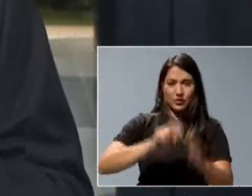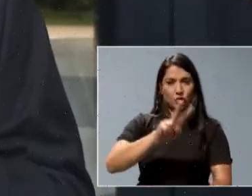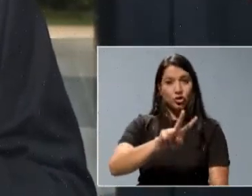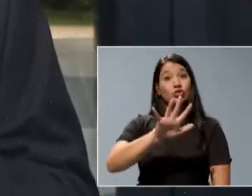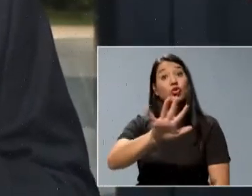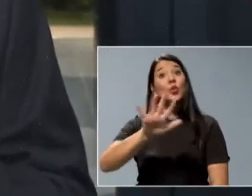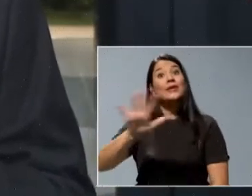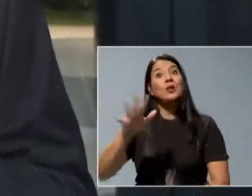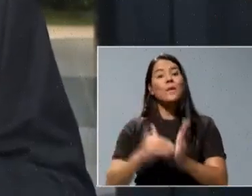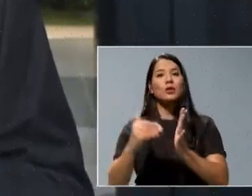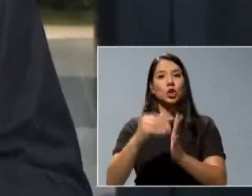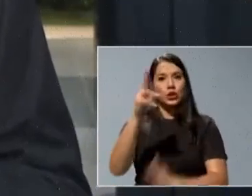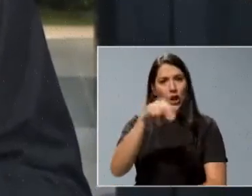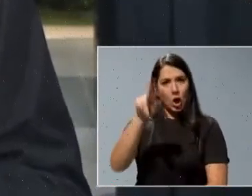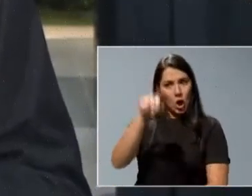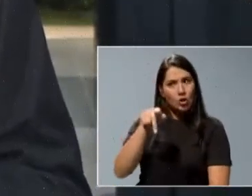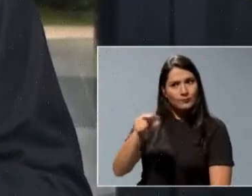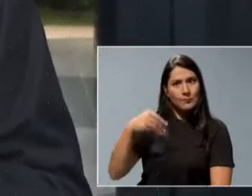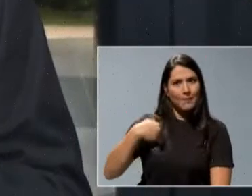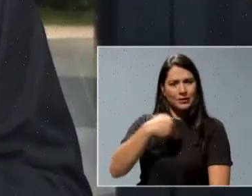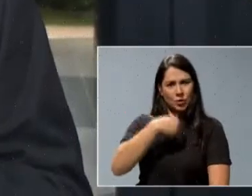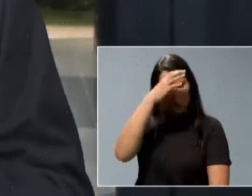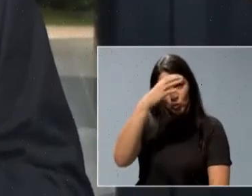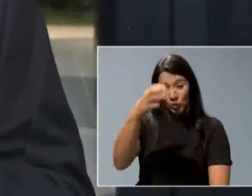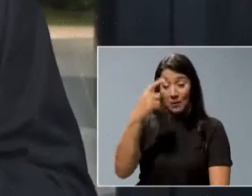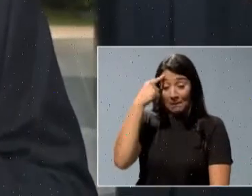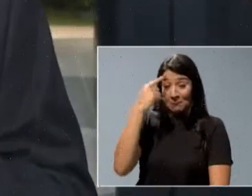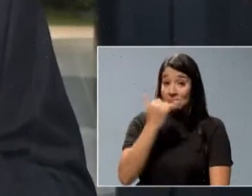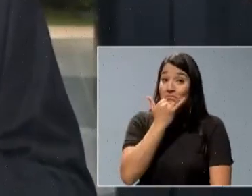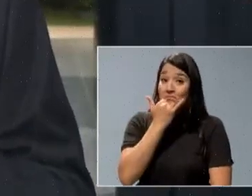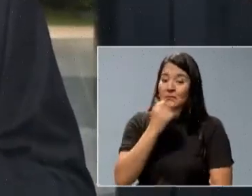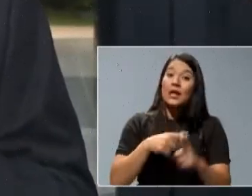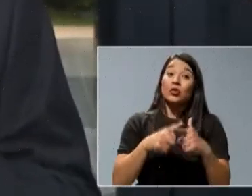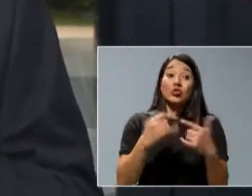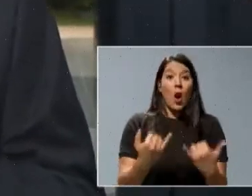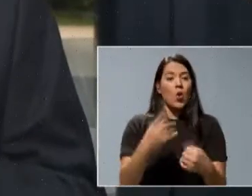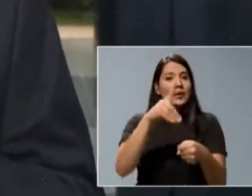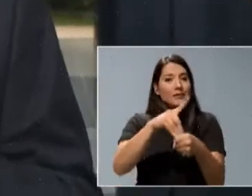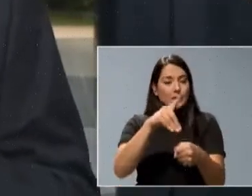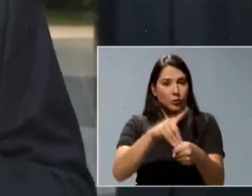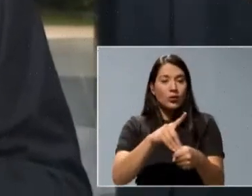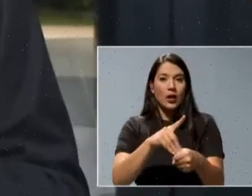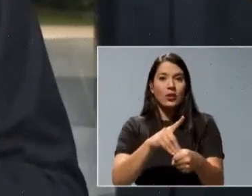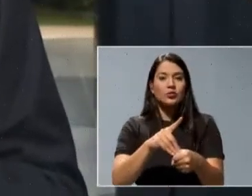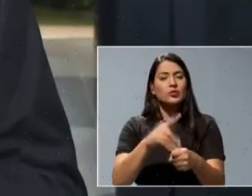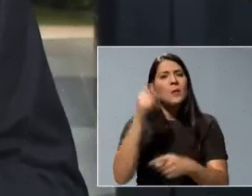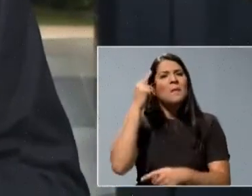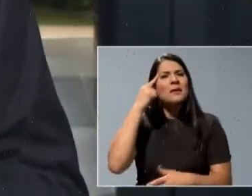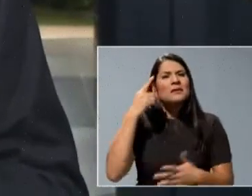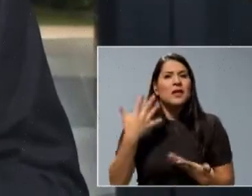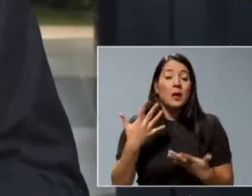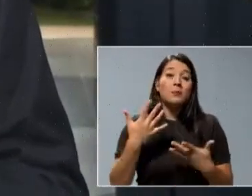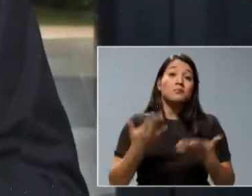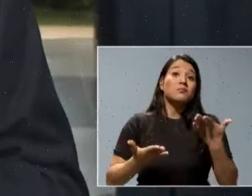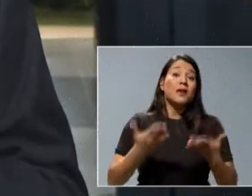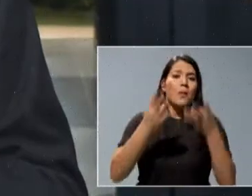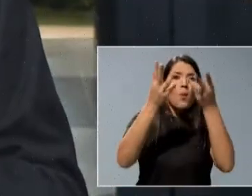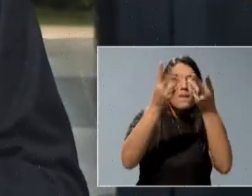colones al Ministerio de Cultura y entonces se está pensando ya, algunos diputados que suscribieron este informe de mayoría piensan en un